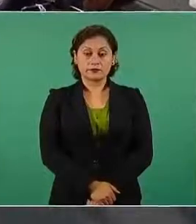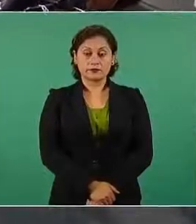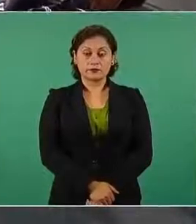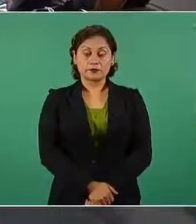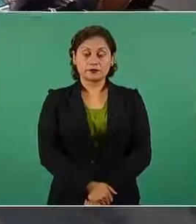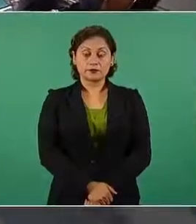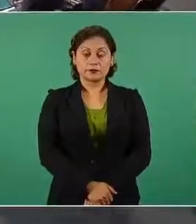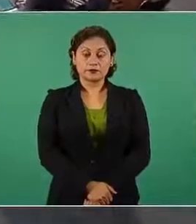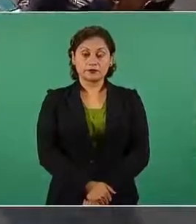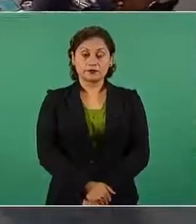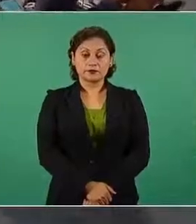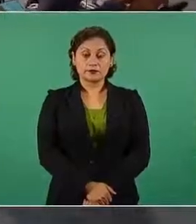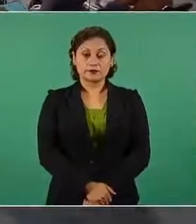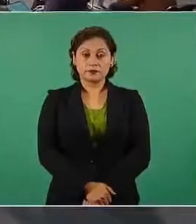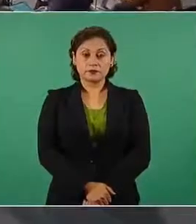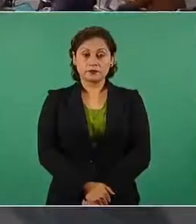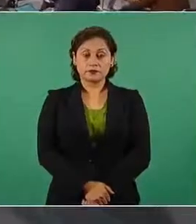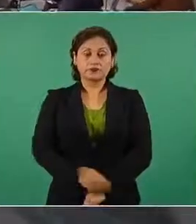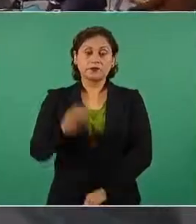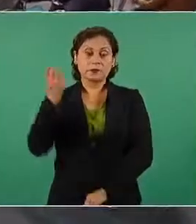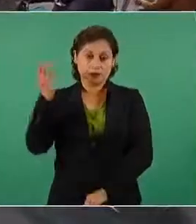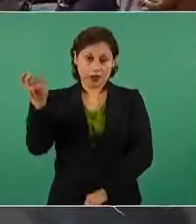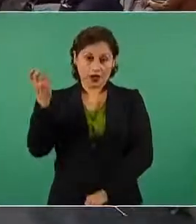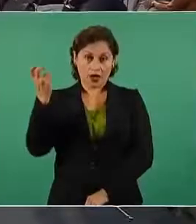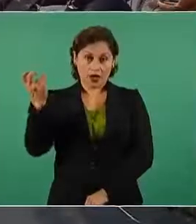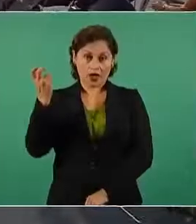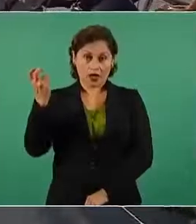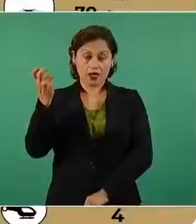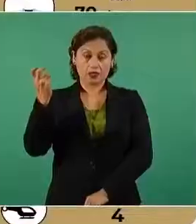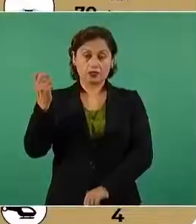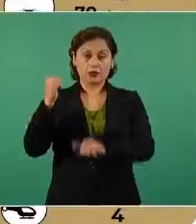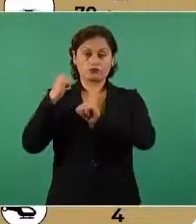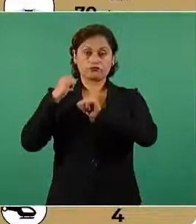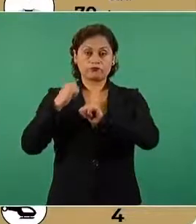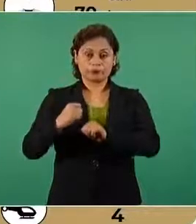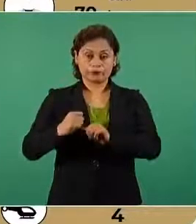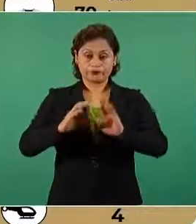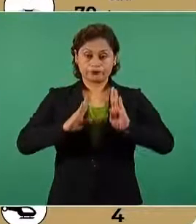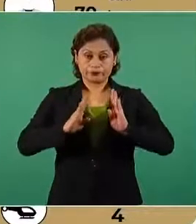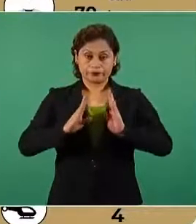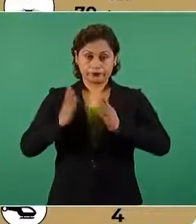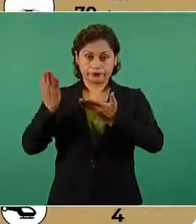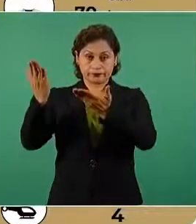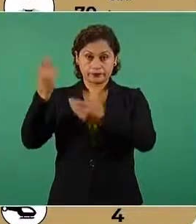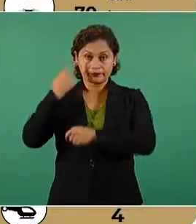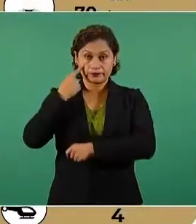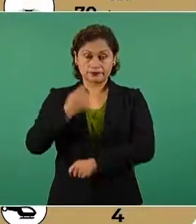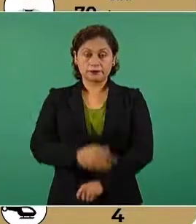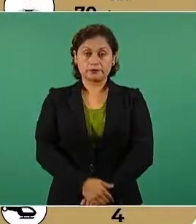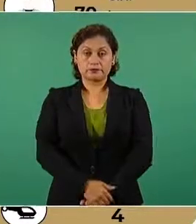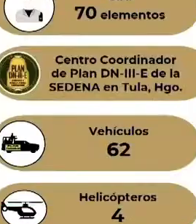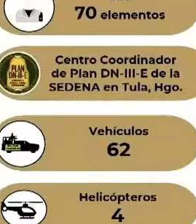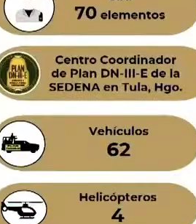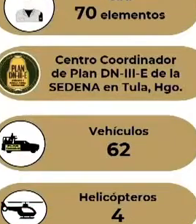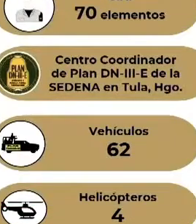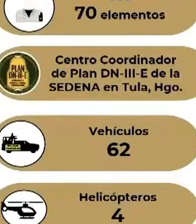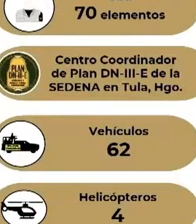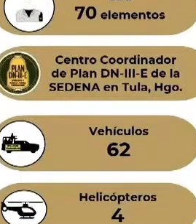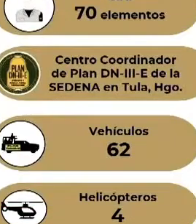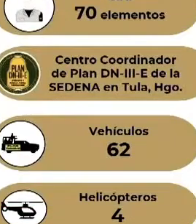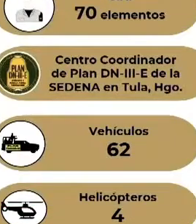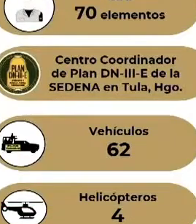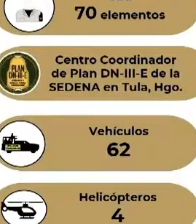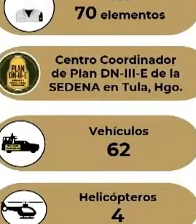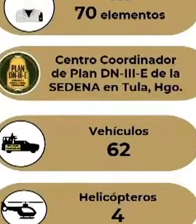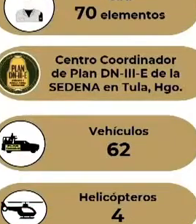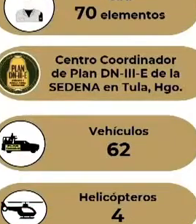Estos son lo que se ha hecho por parte del Ejército y Fuerza Aérea Mexicanos. Hubo